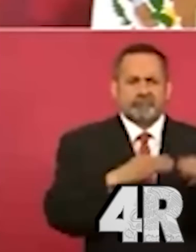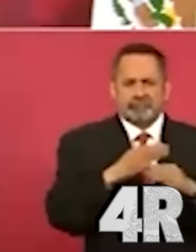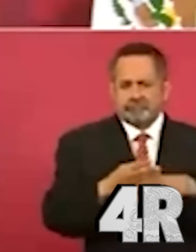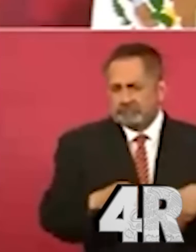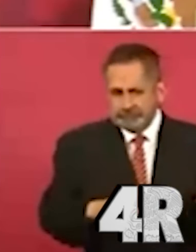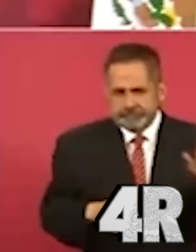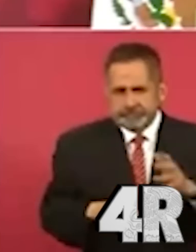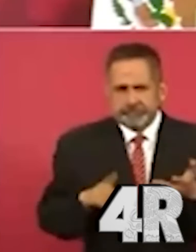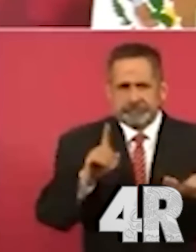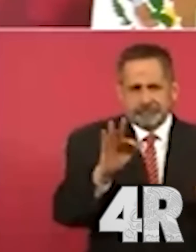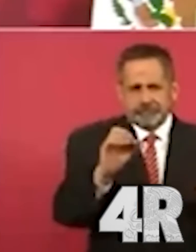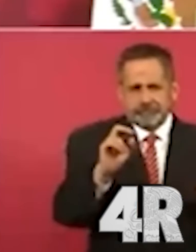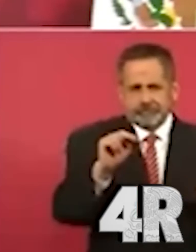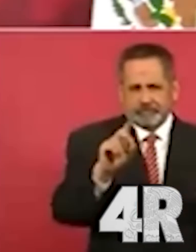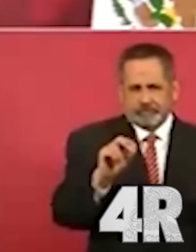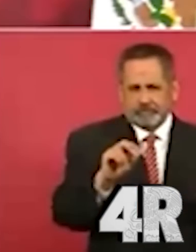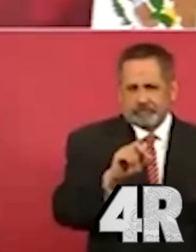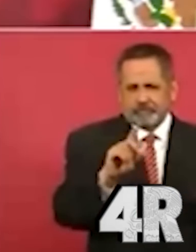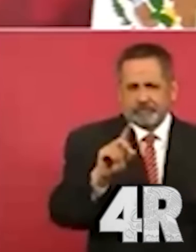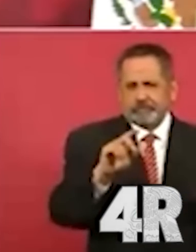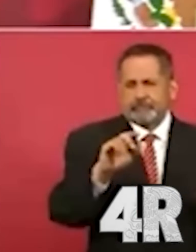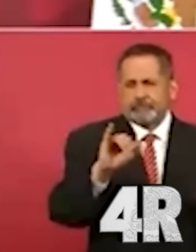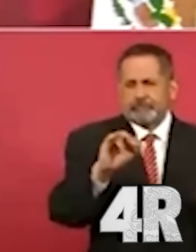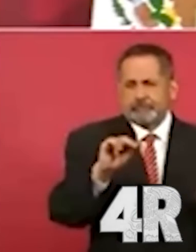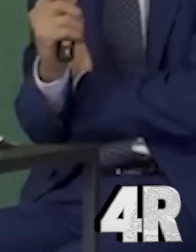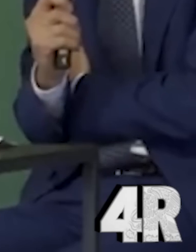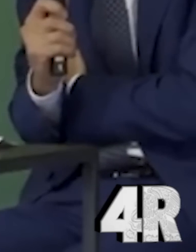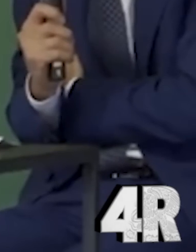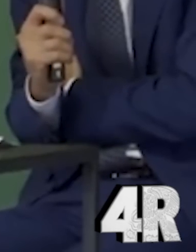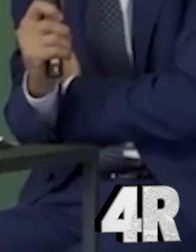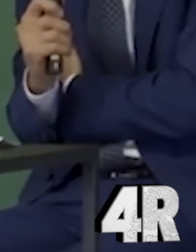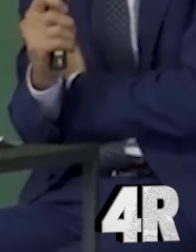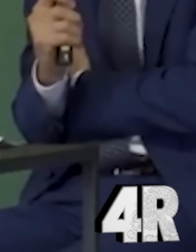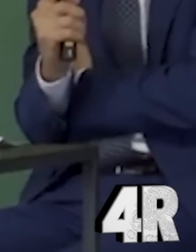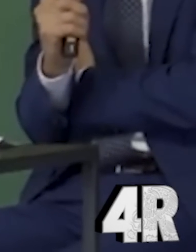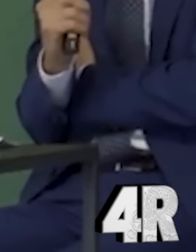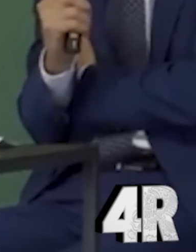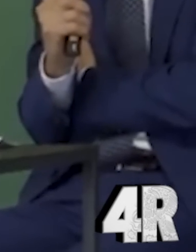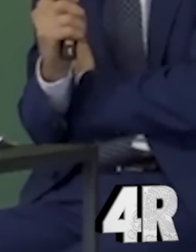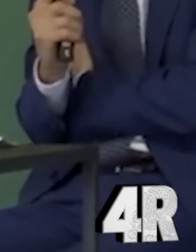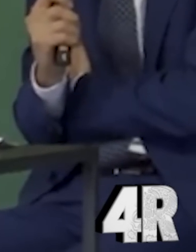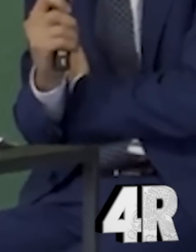El presidente Andrés Manuel López Obrador demanda a Iberdrola por más de